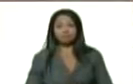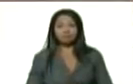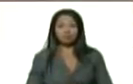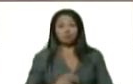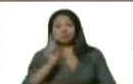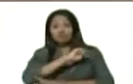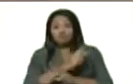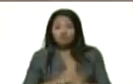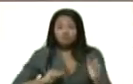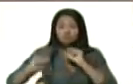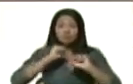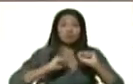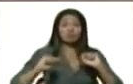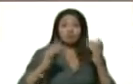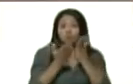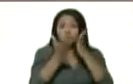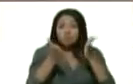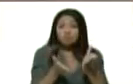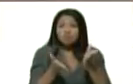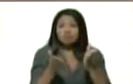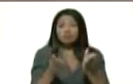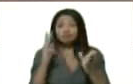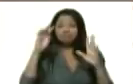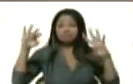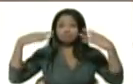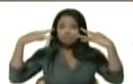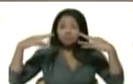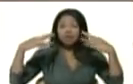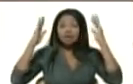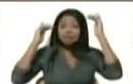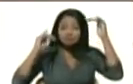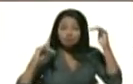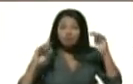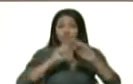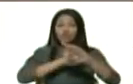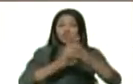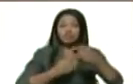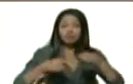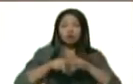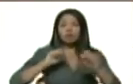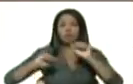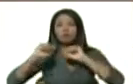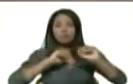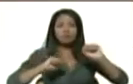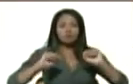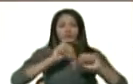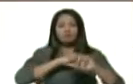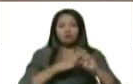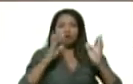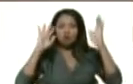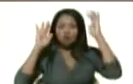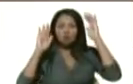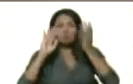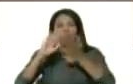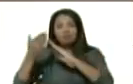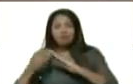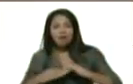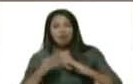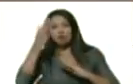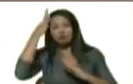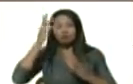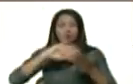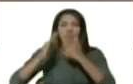Fortalecer los movimientos estudiantiles, atención. Fortalecer el poder comunal, los consejos